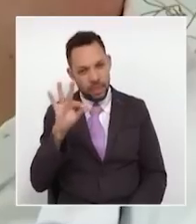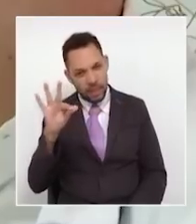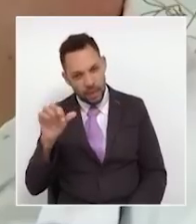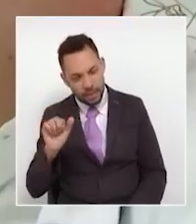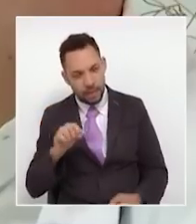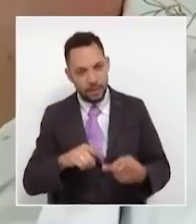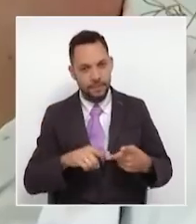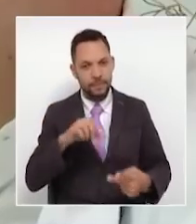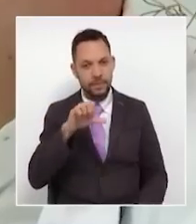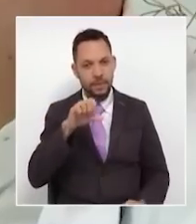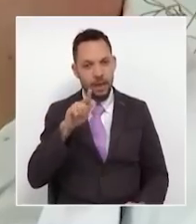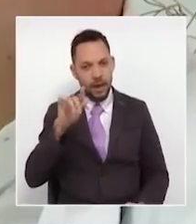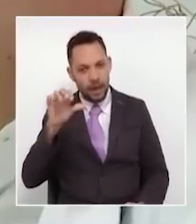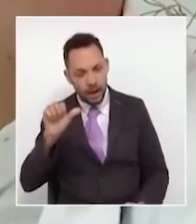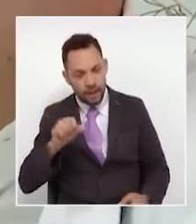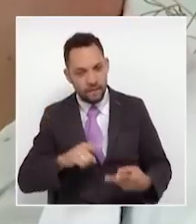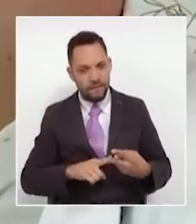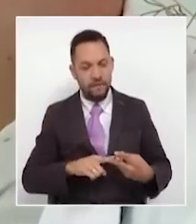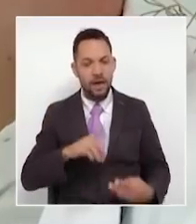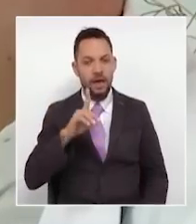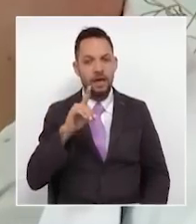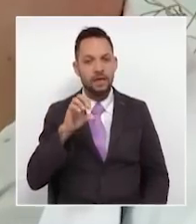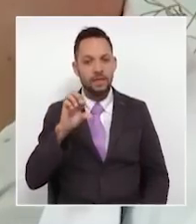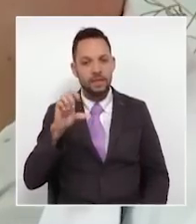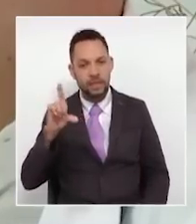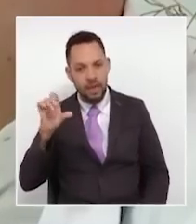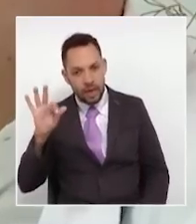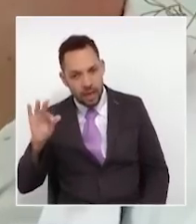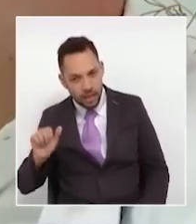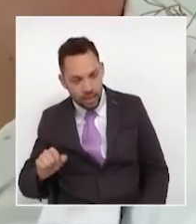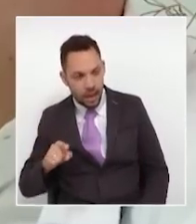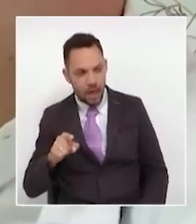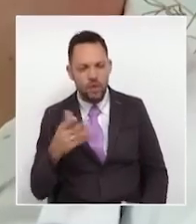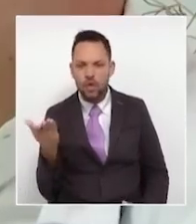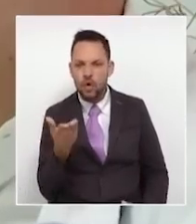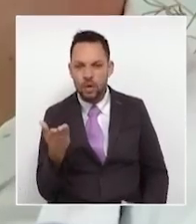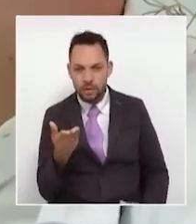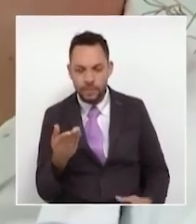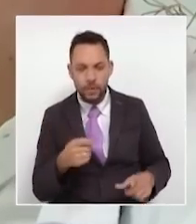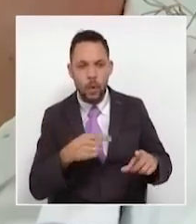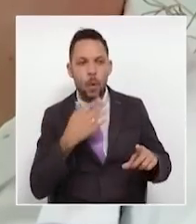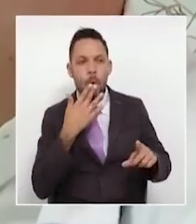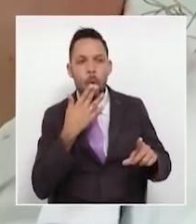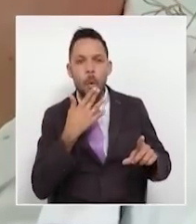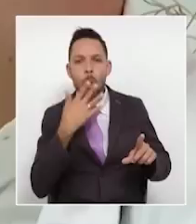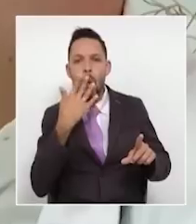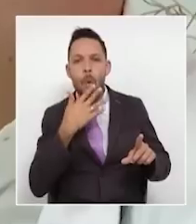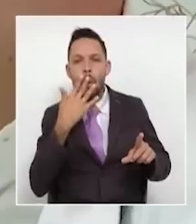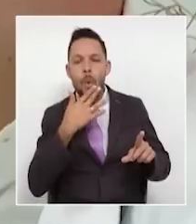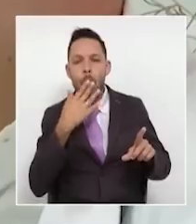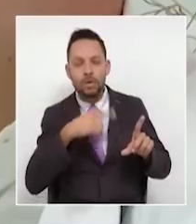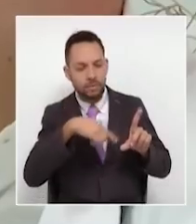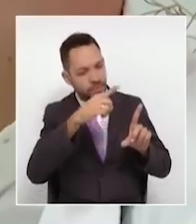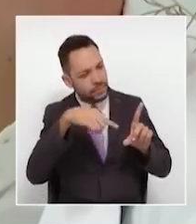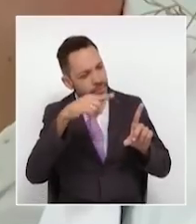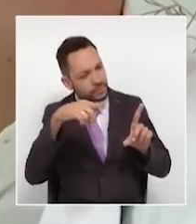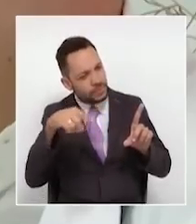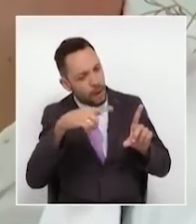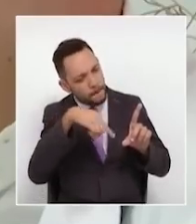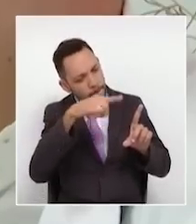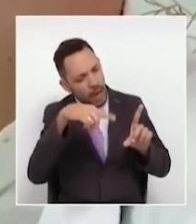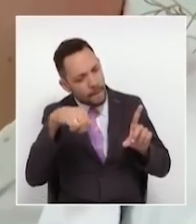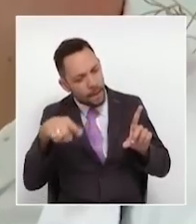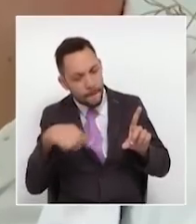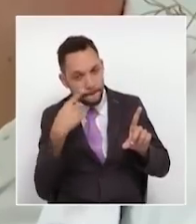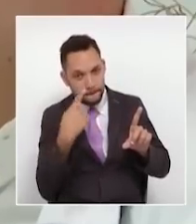alfa que son estas ondas que vemos aquí graficadas en color en color verde y en color azul